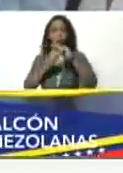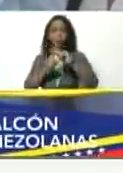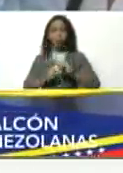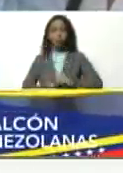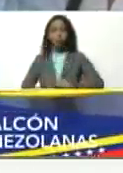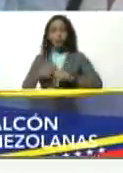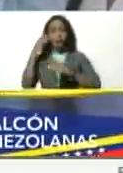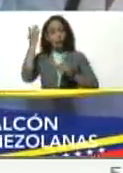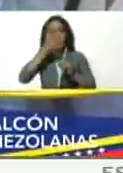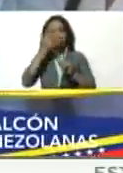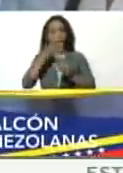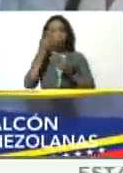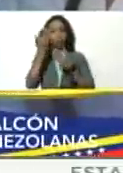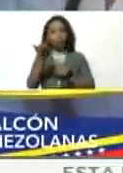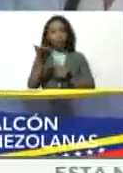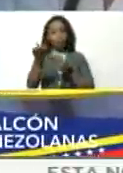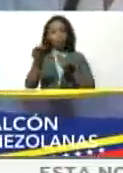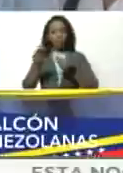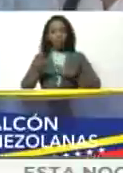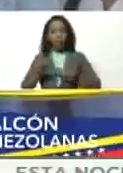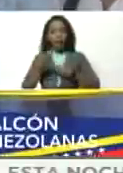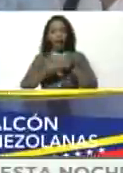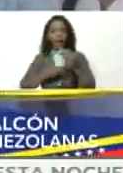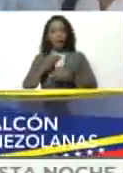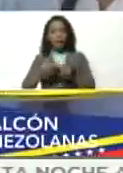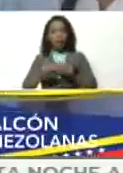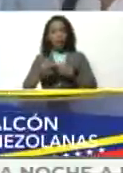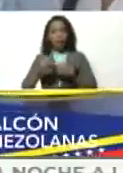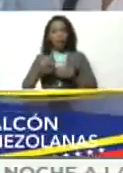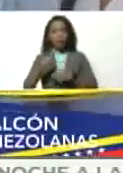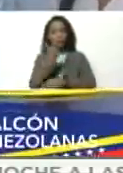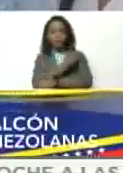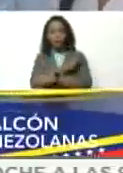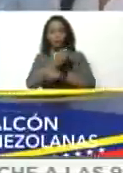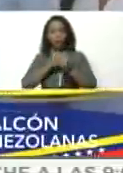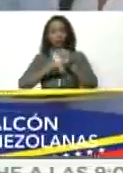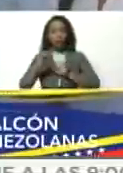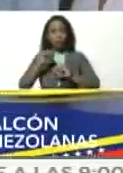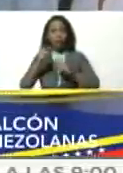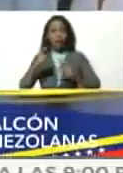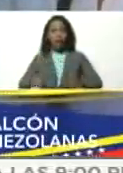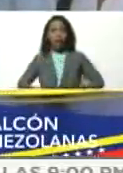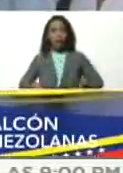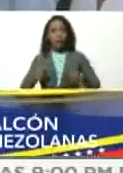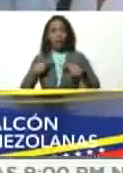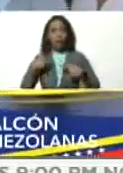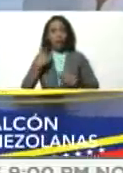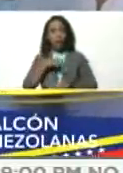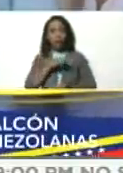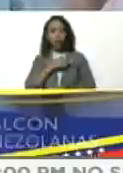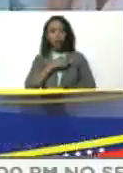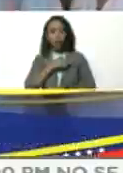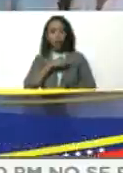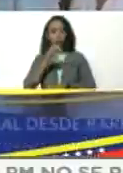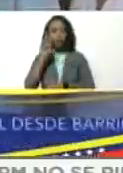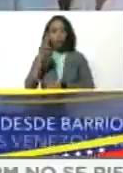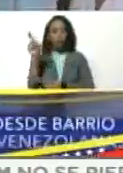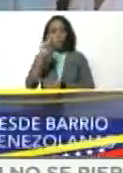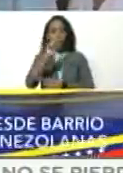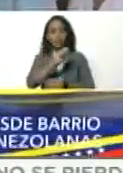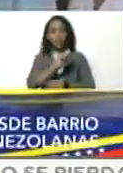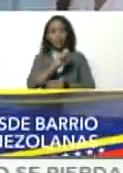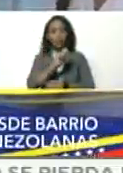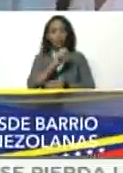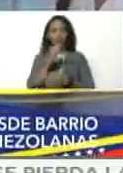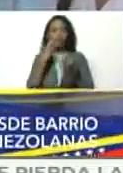a la instrucción que usted ha dado. Garantizar la inmunización, garantizar la vida, y que nosotros en estos 2 meses de